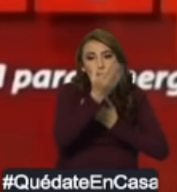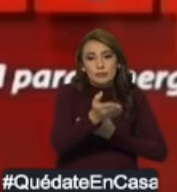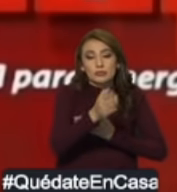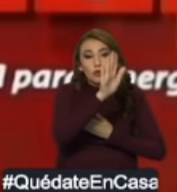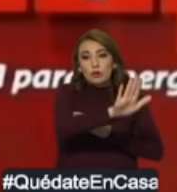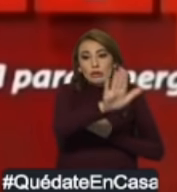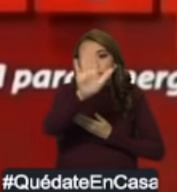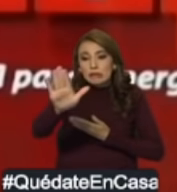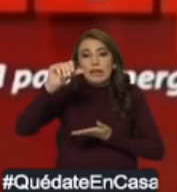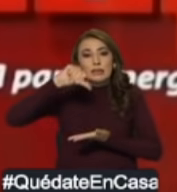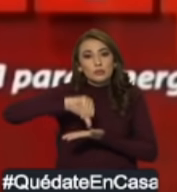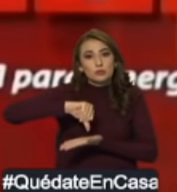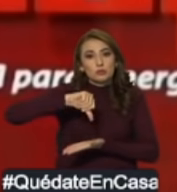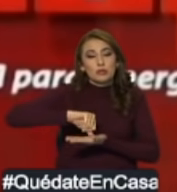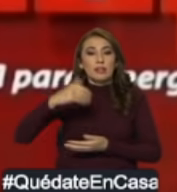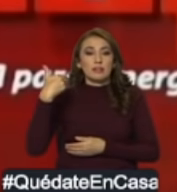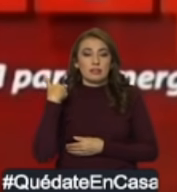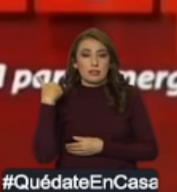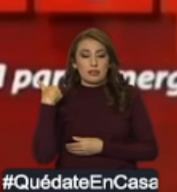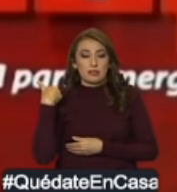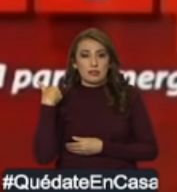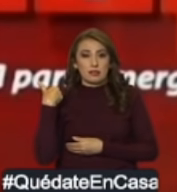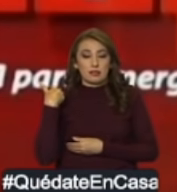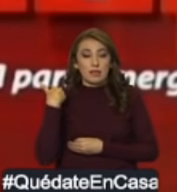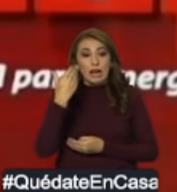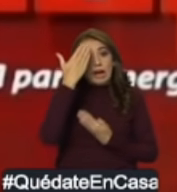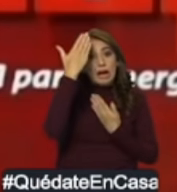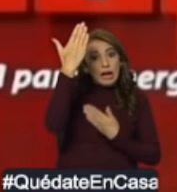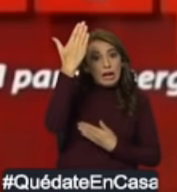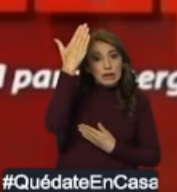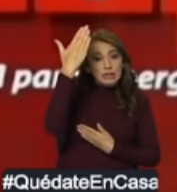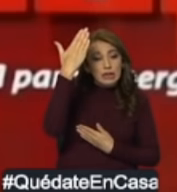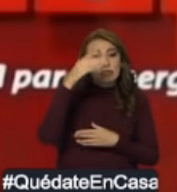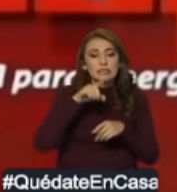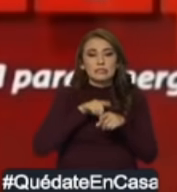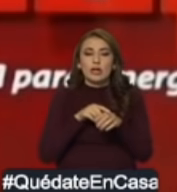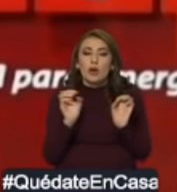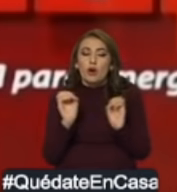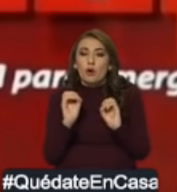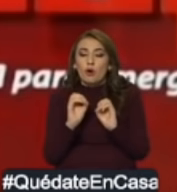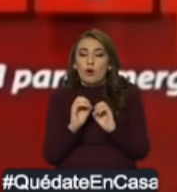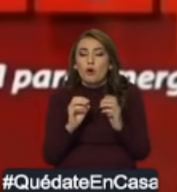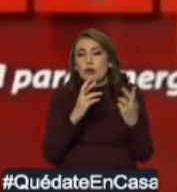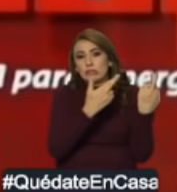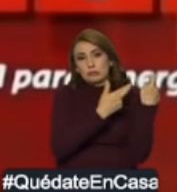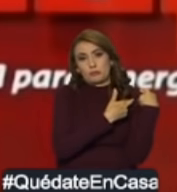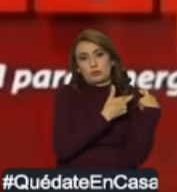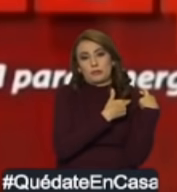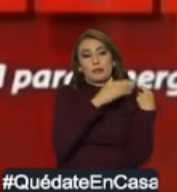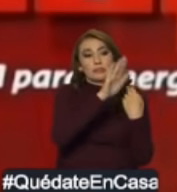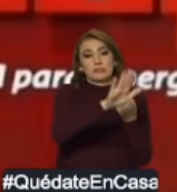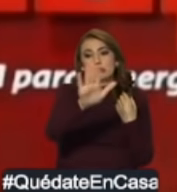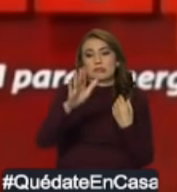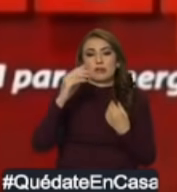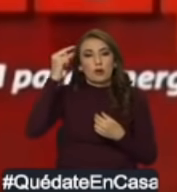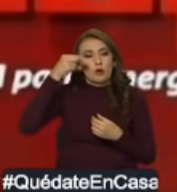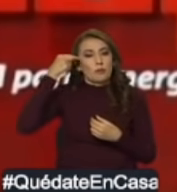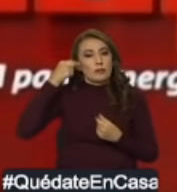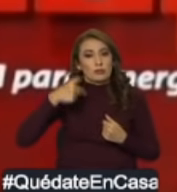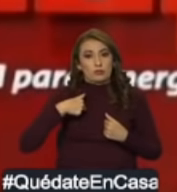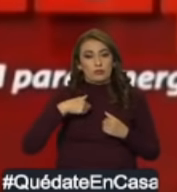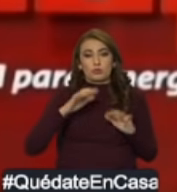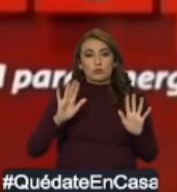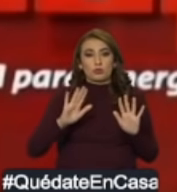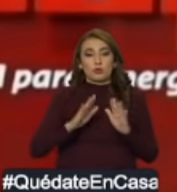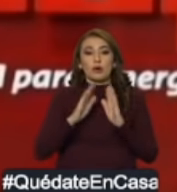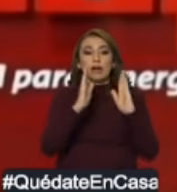los alcaldes. No se está entregando a los alcaldes ni competencias ni tareas que le corresponden al gobierno nacional. El